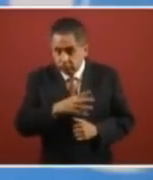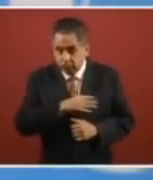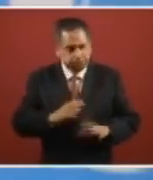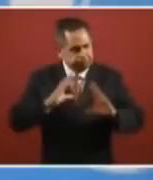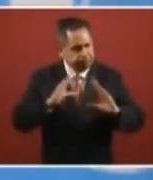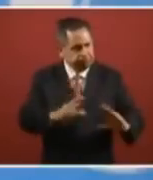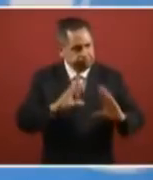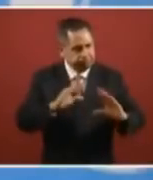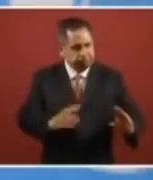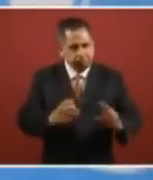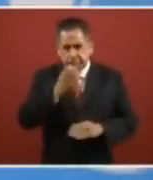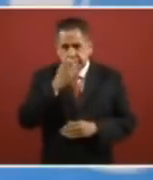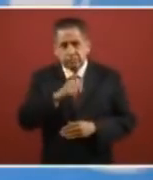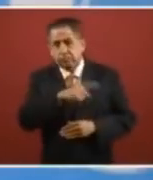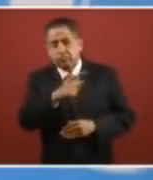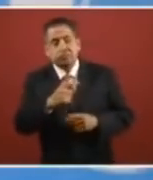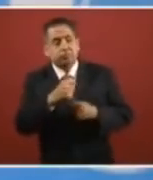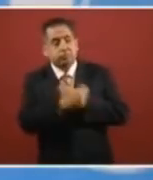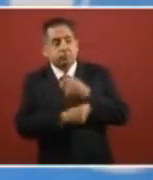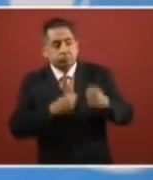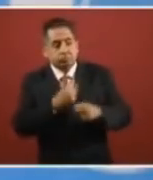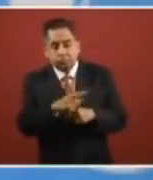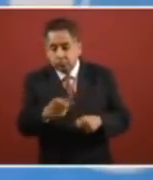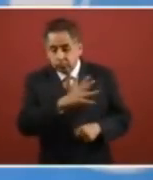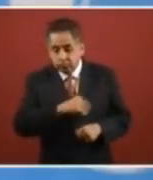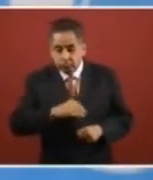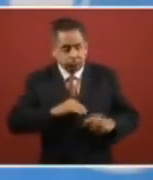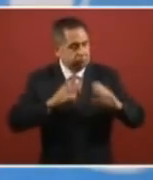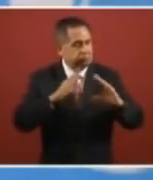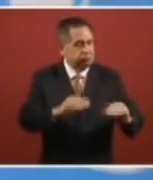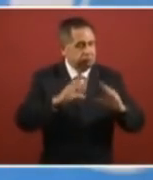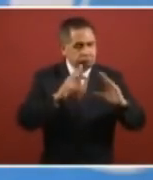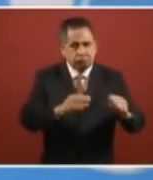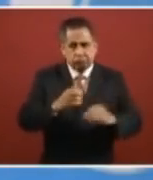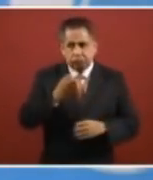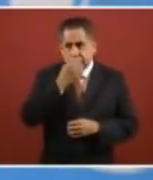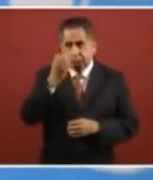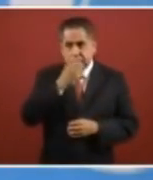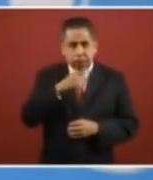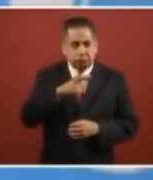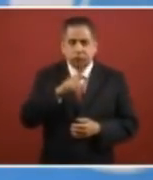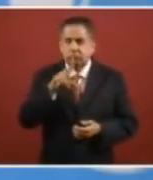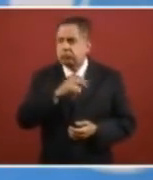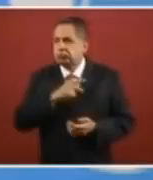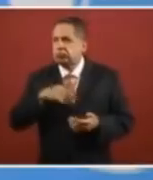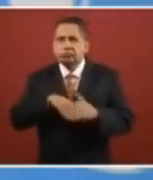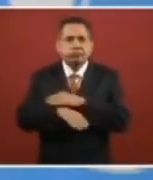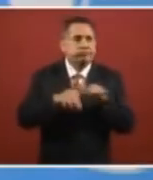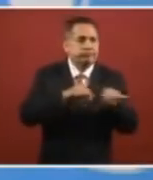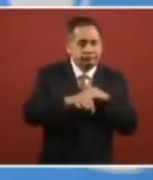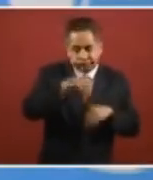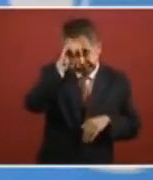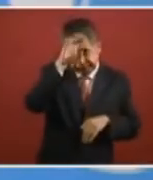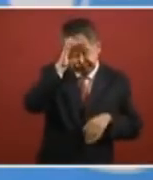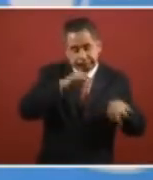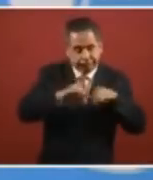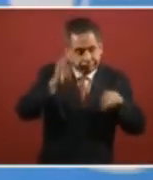y al hijo del barretero, que trabajaba de peón en las minas, se le